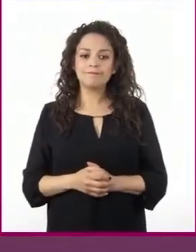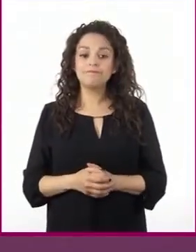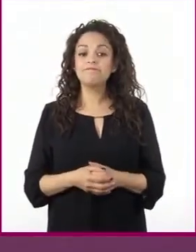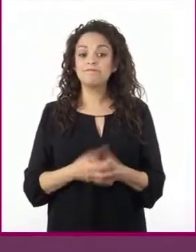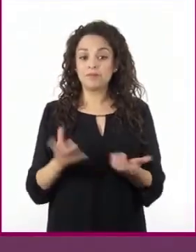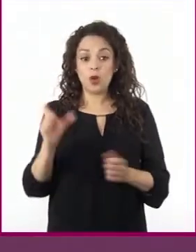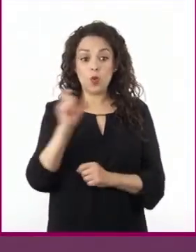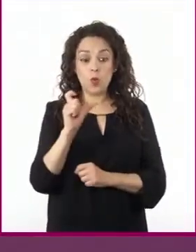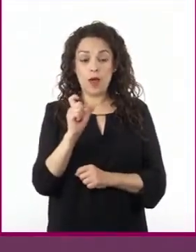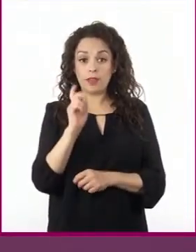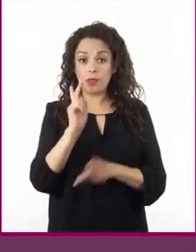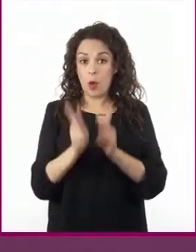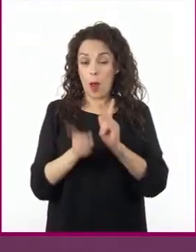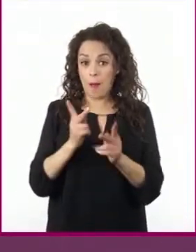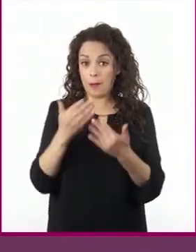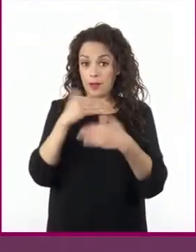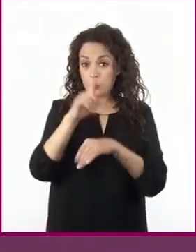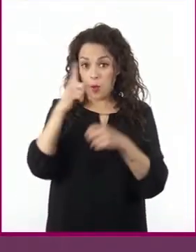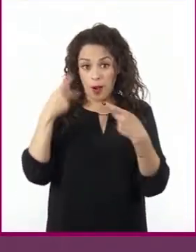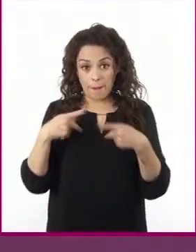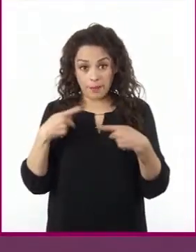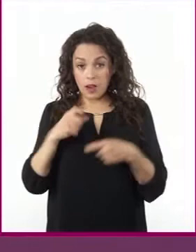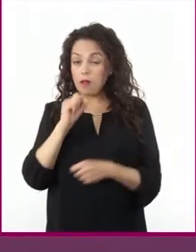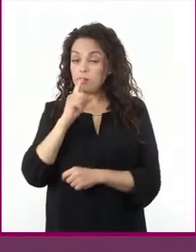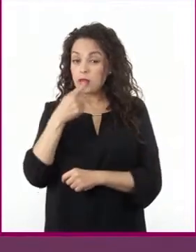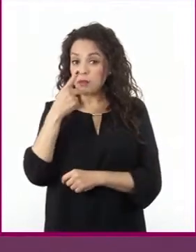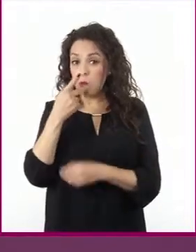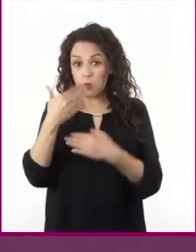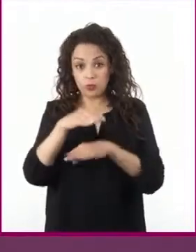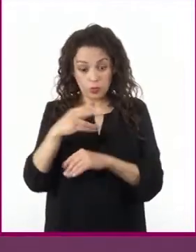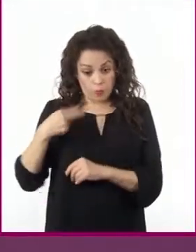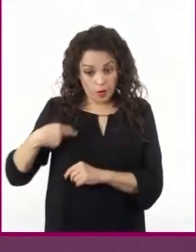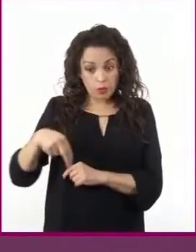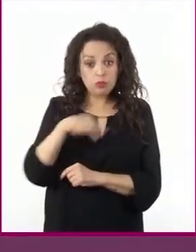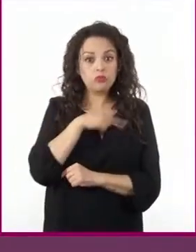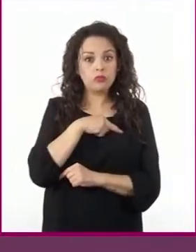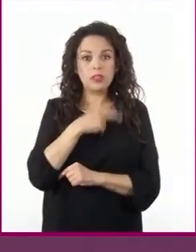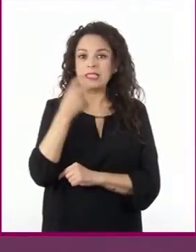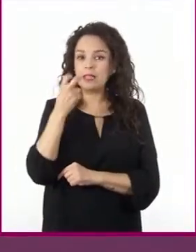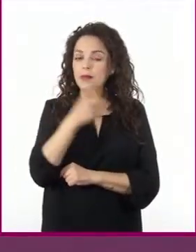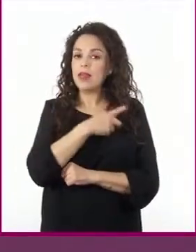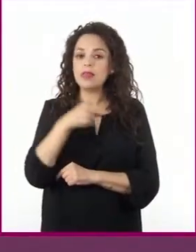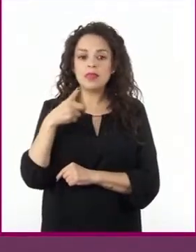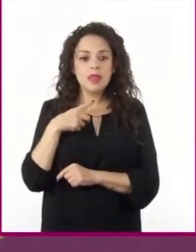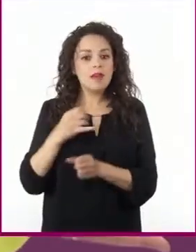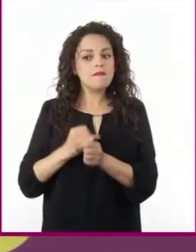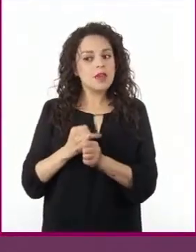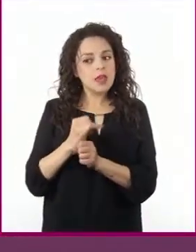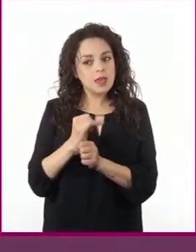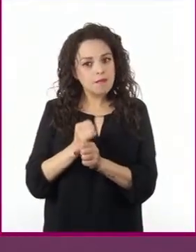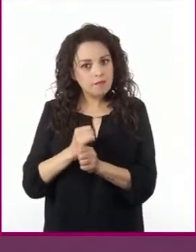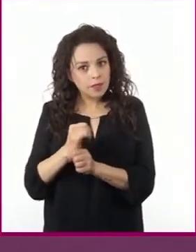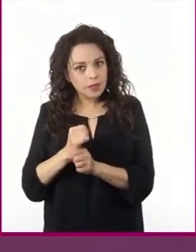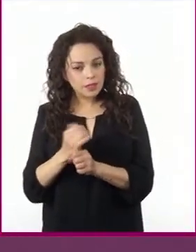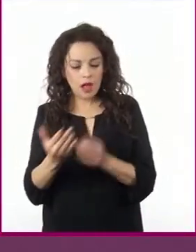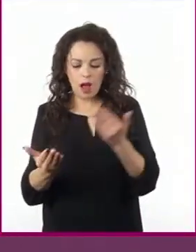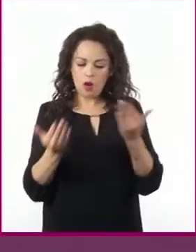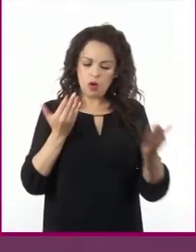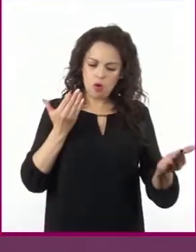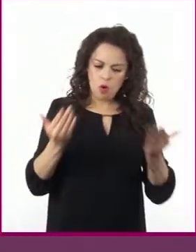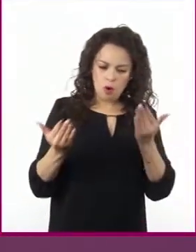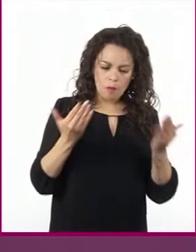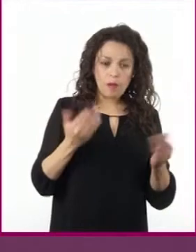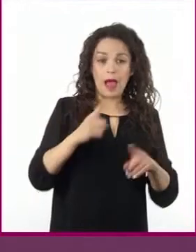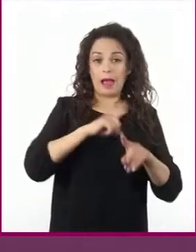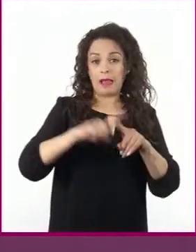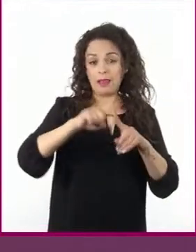de un personaje, también hablamos de nosotros mismos. Por ello, hay que investigar y comparar y varias